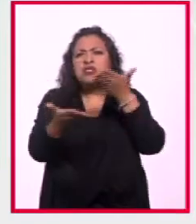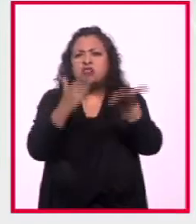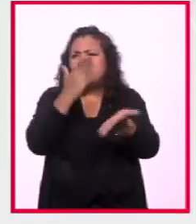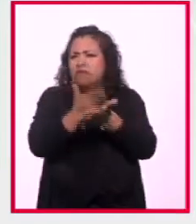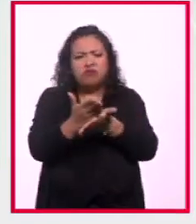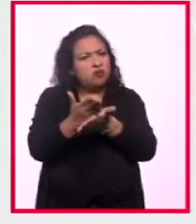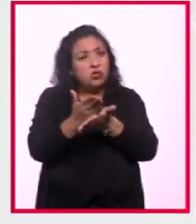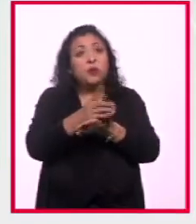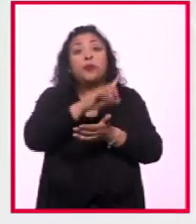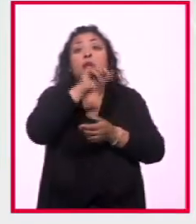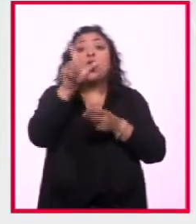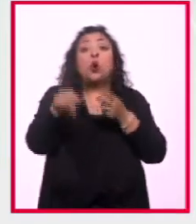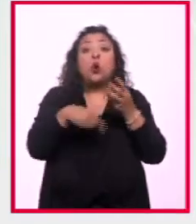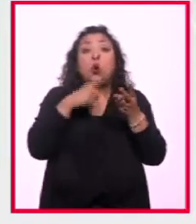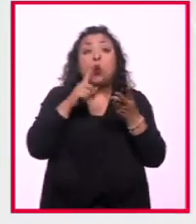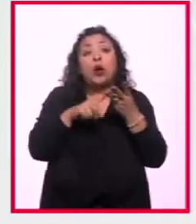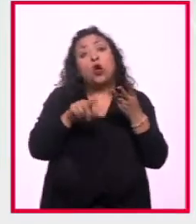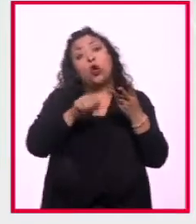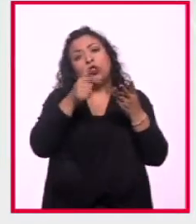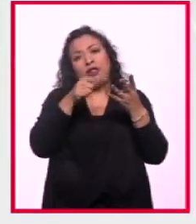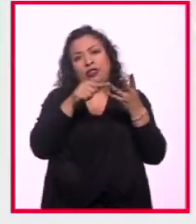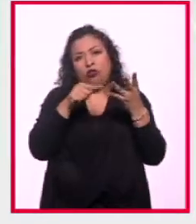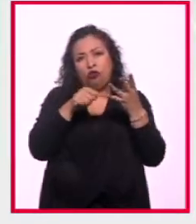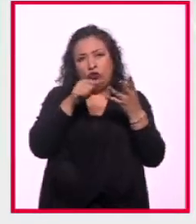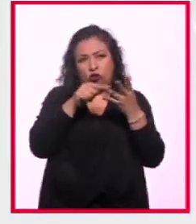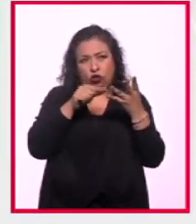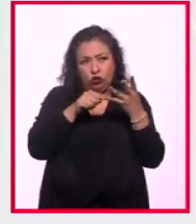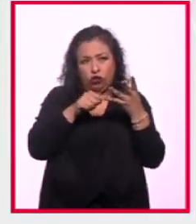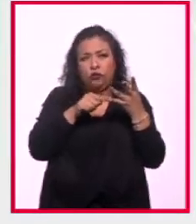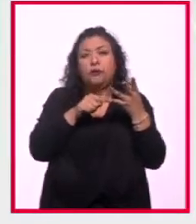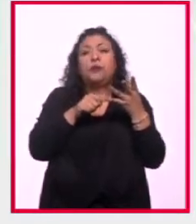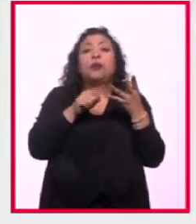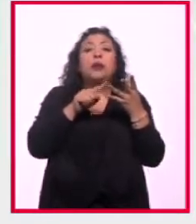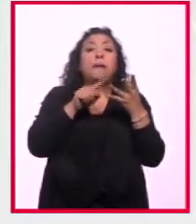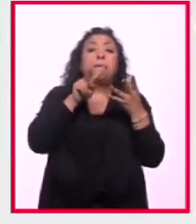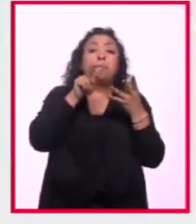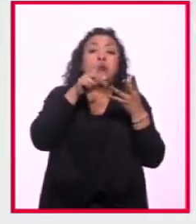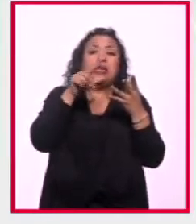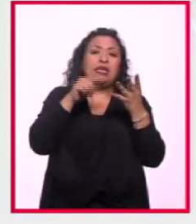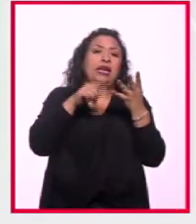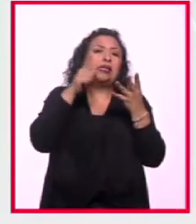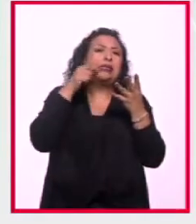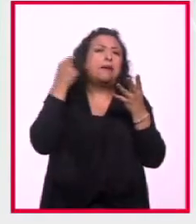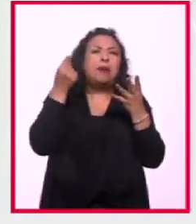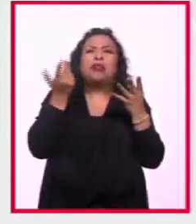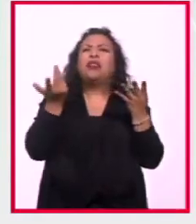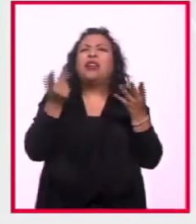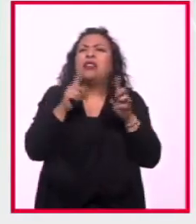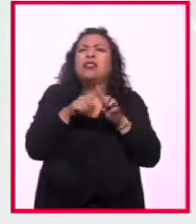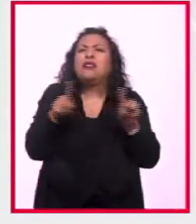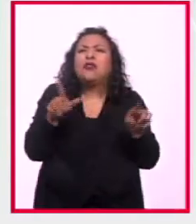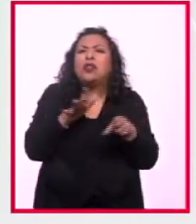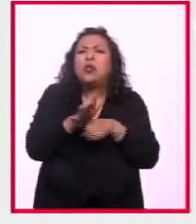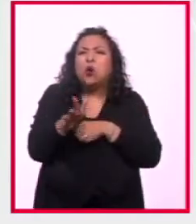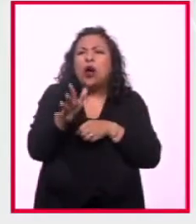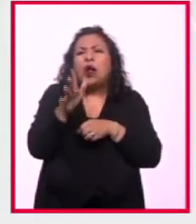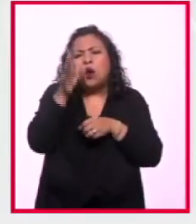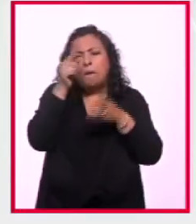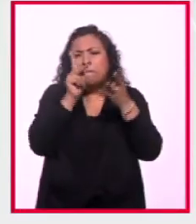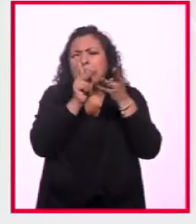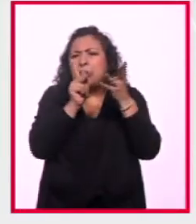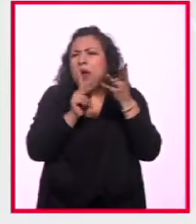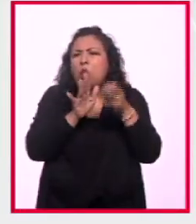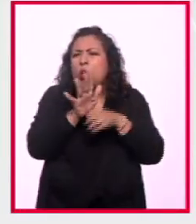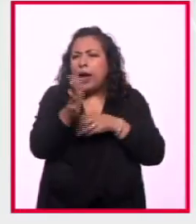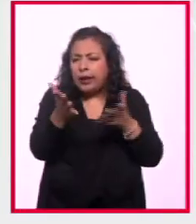y luego están las otras dos revolución nosotros dentro bolilla y zapata en que en que difieren en que coinciden mira la